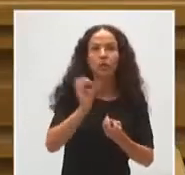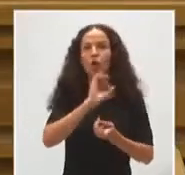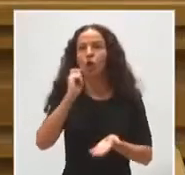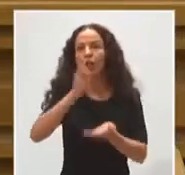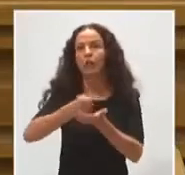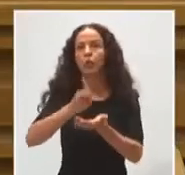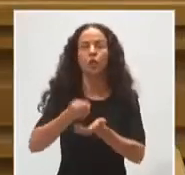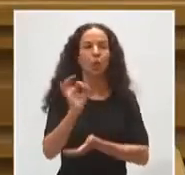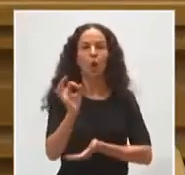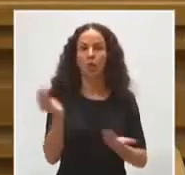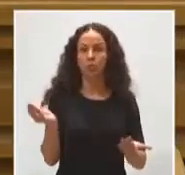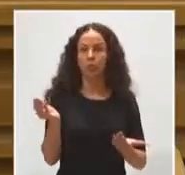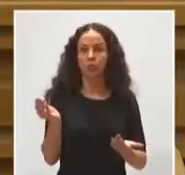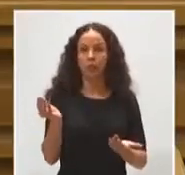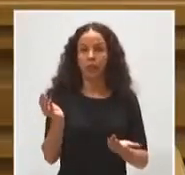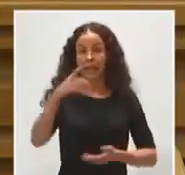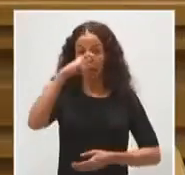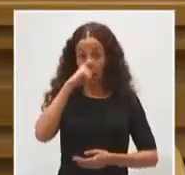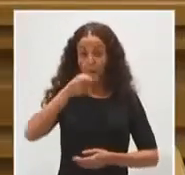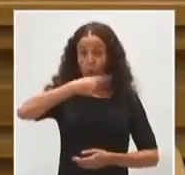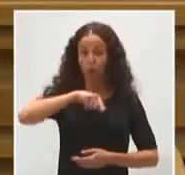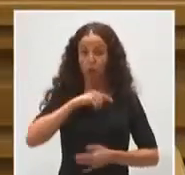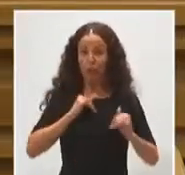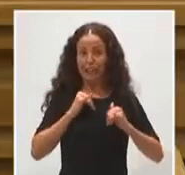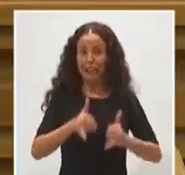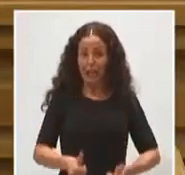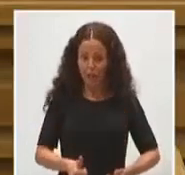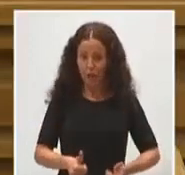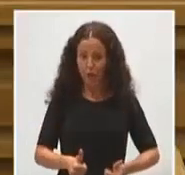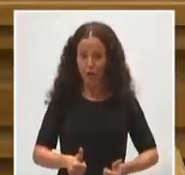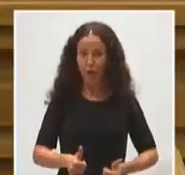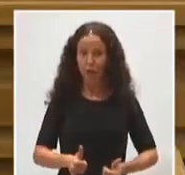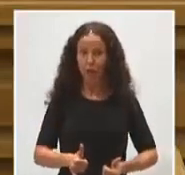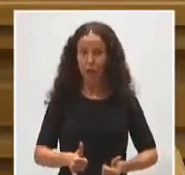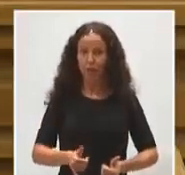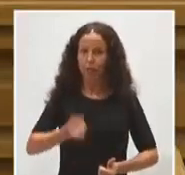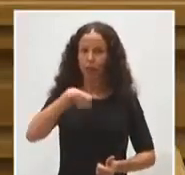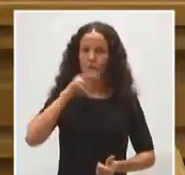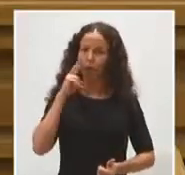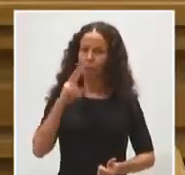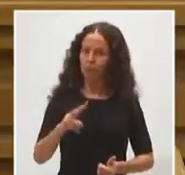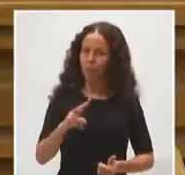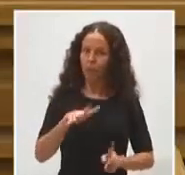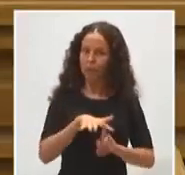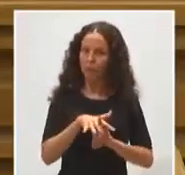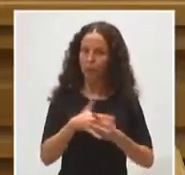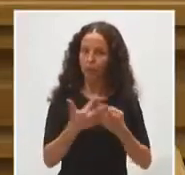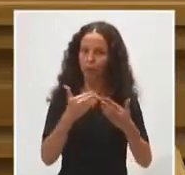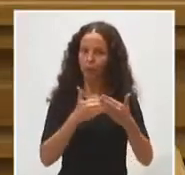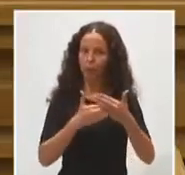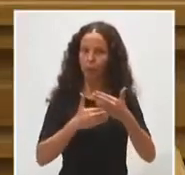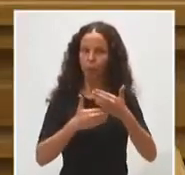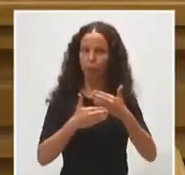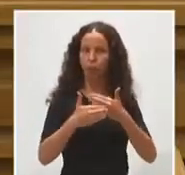que lo que nos encontramos cuando llegamos fue un plan 'horizonte la palabreja se las trae porque lo del horizonte más bien sería por la precipicio pero bueno